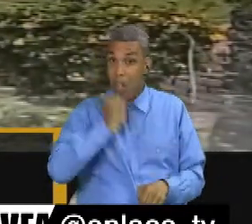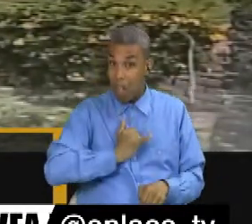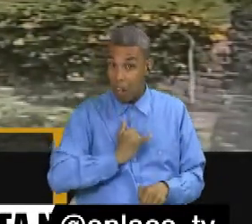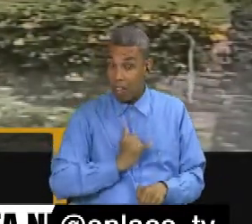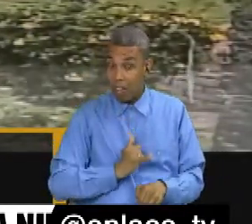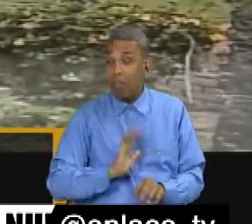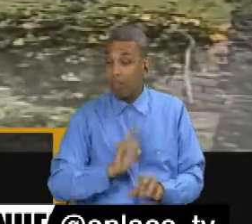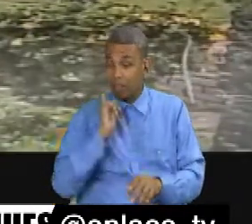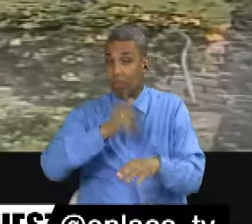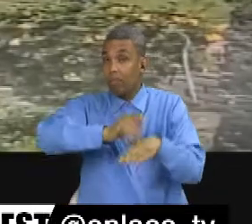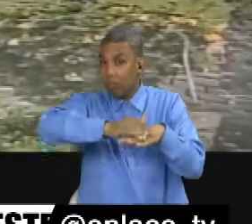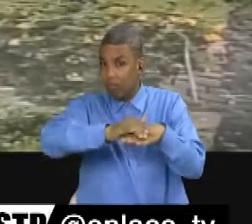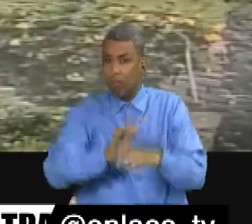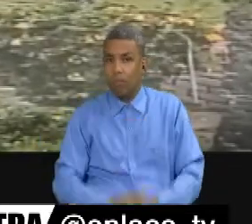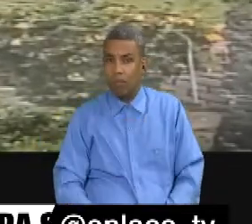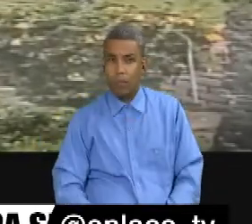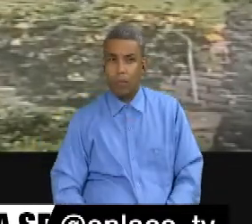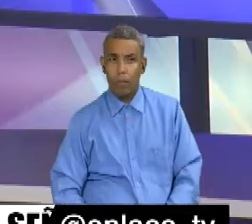basuras donde no deben.